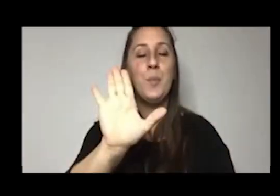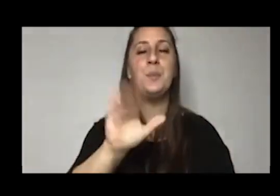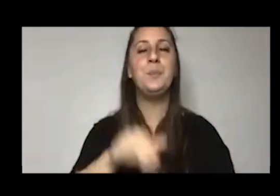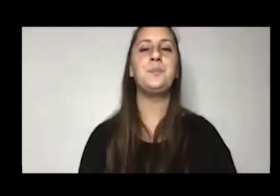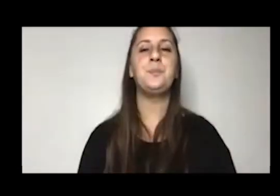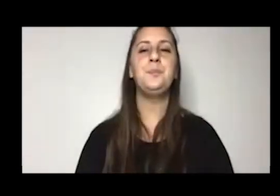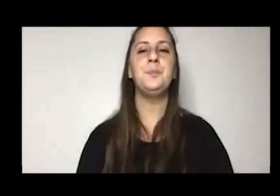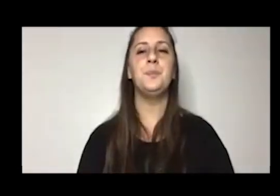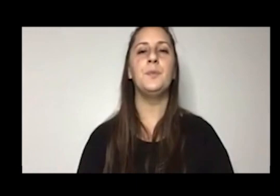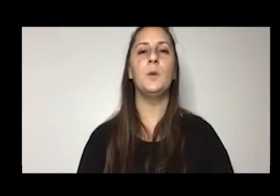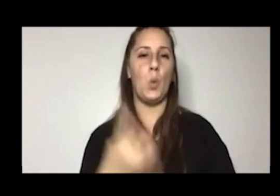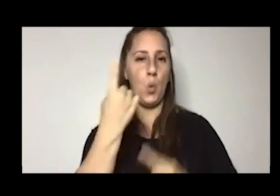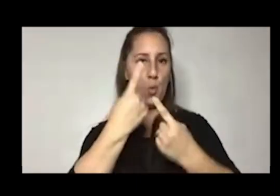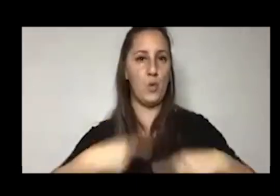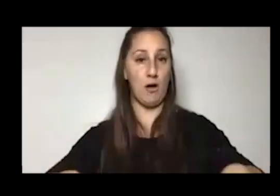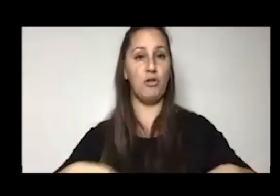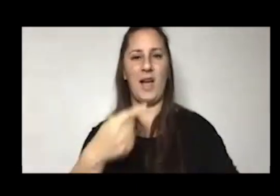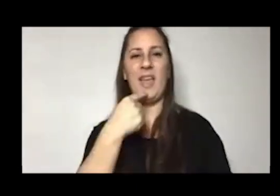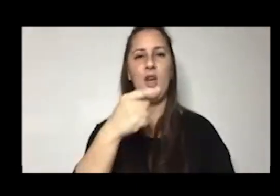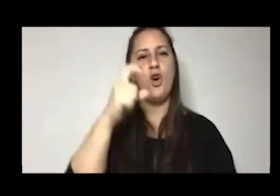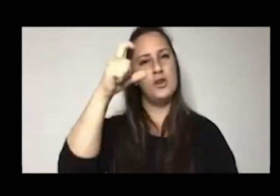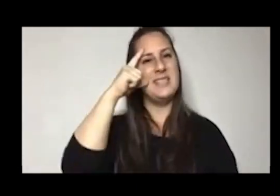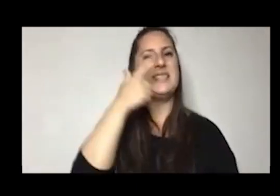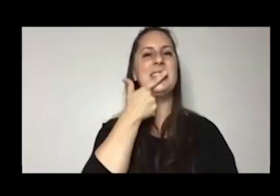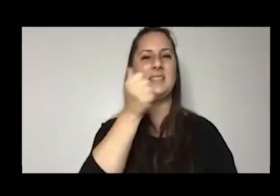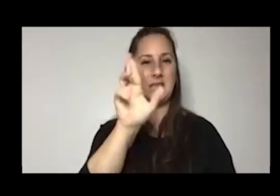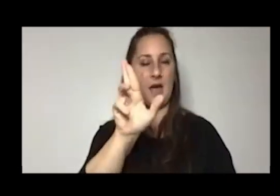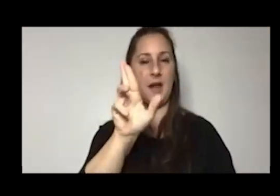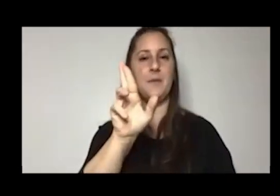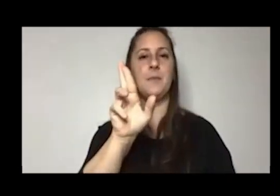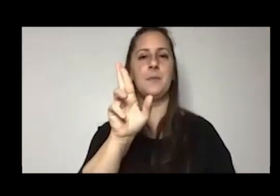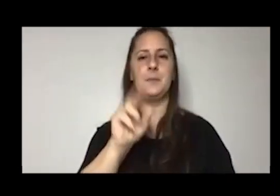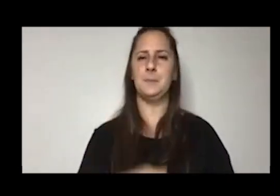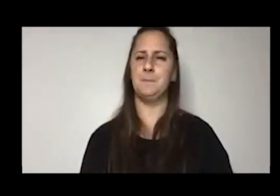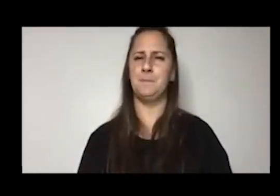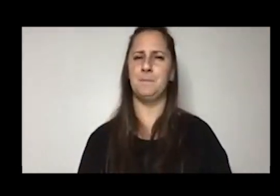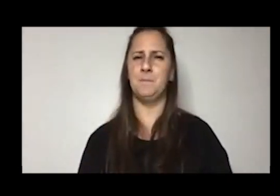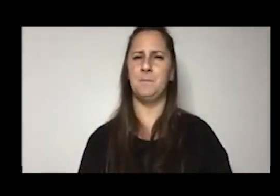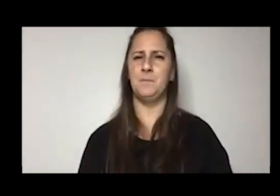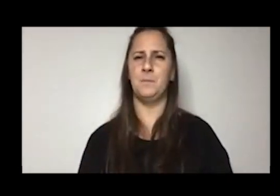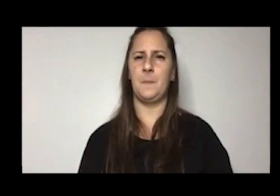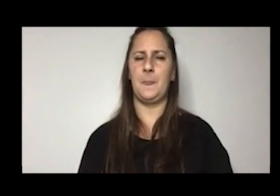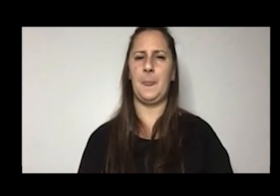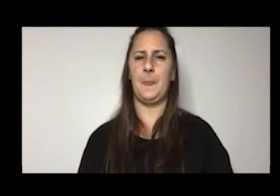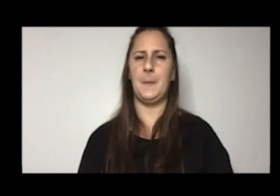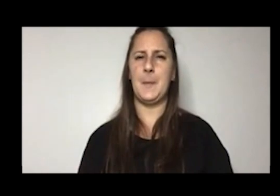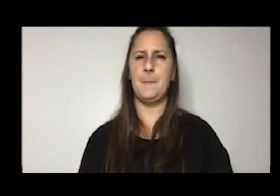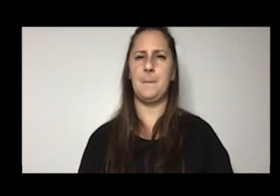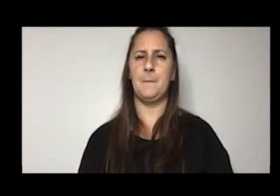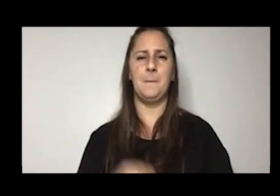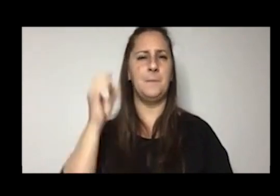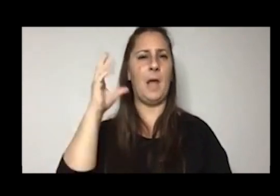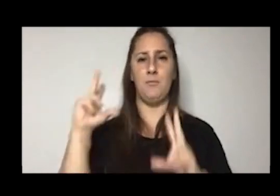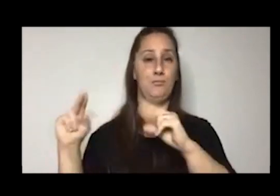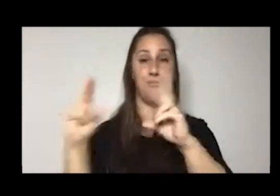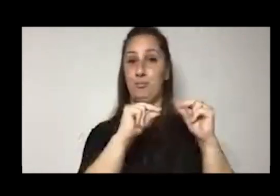que decía César y en función de las preguntas que... hablo dentro de un momento. Perdón. Sí. No,